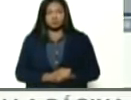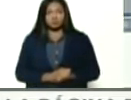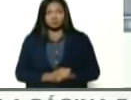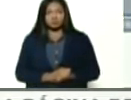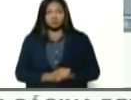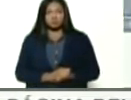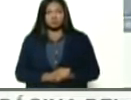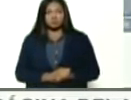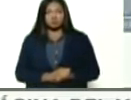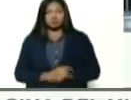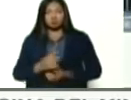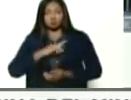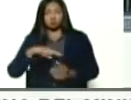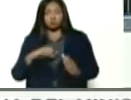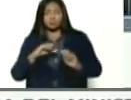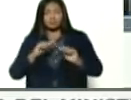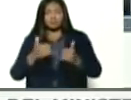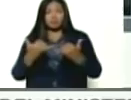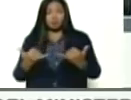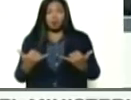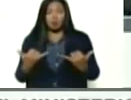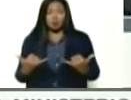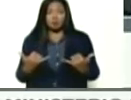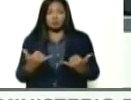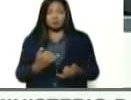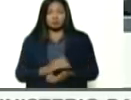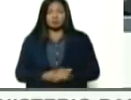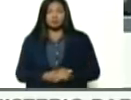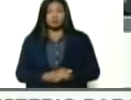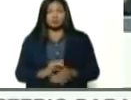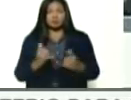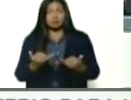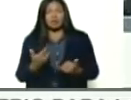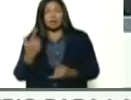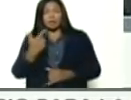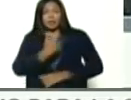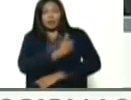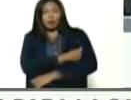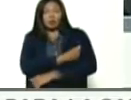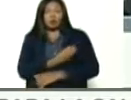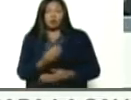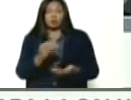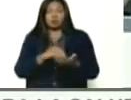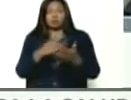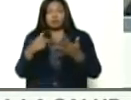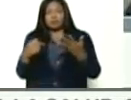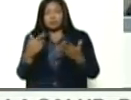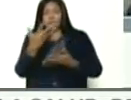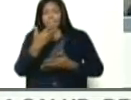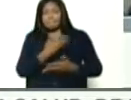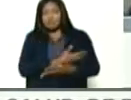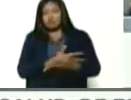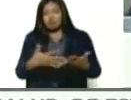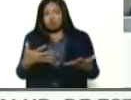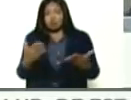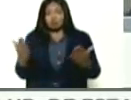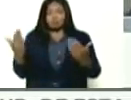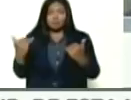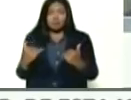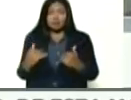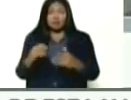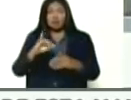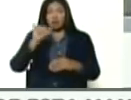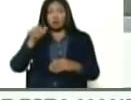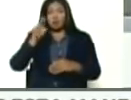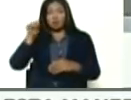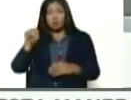y hemos arrancado hemos arrancado con estas vacunas y con varios millones de vacunas que van a llegar en junio